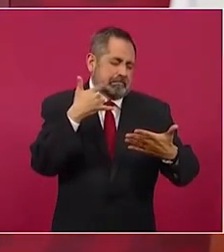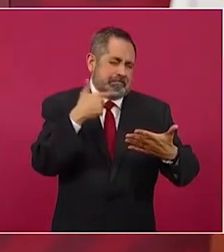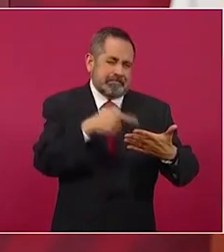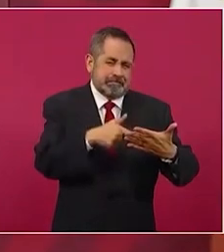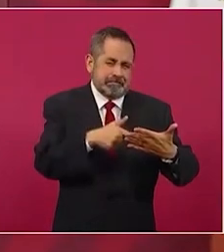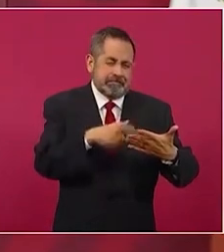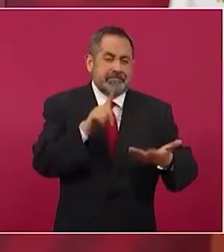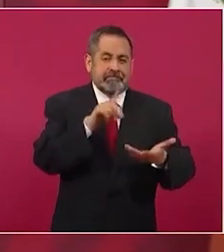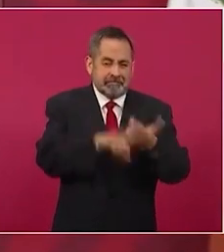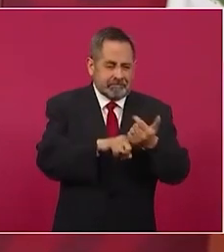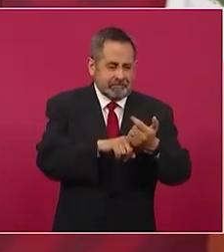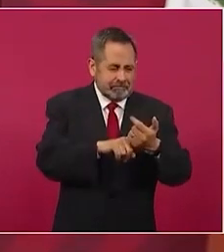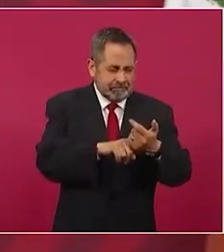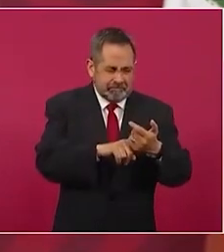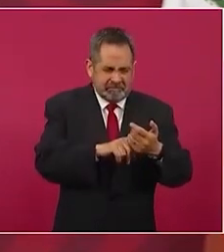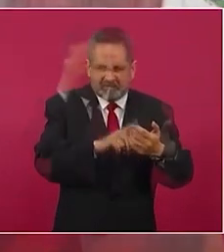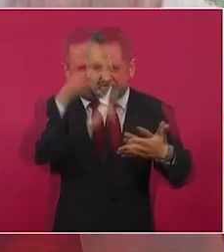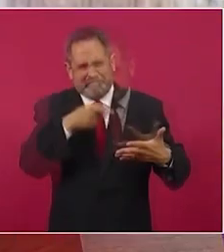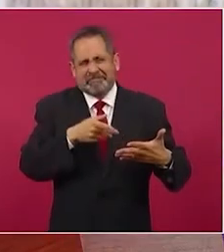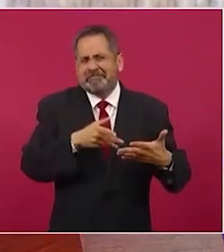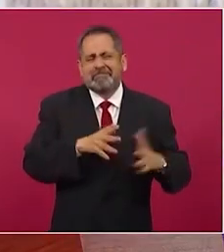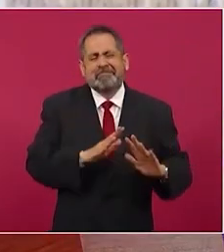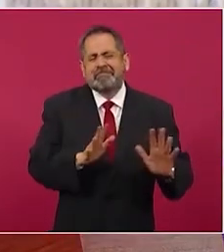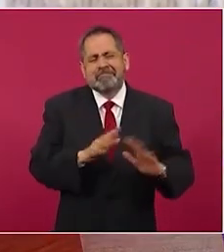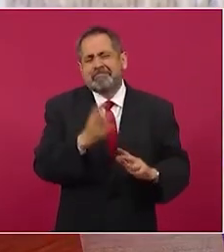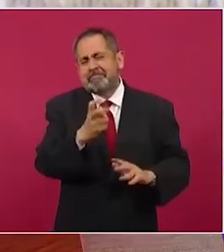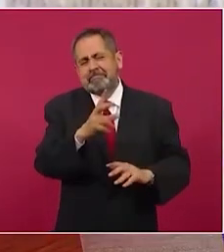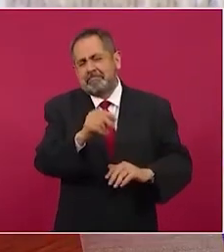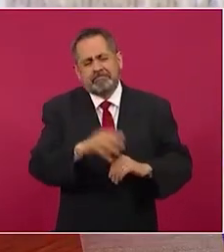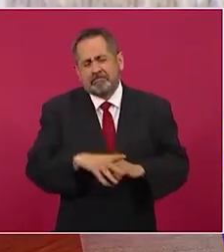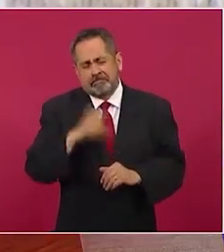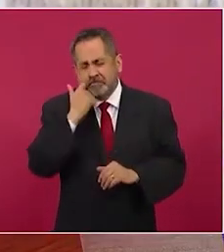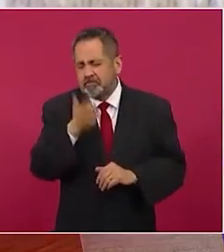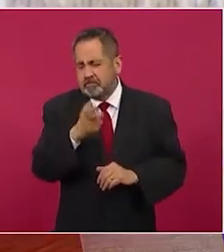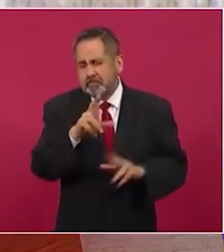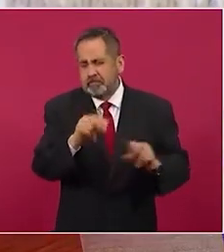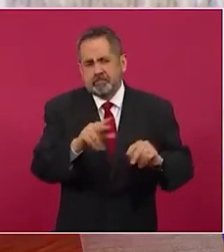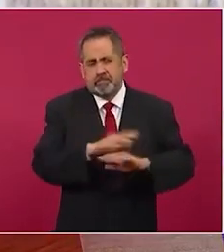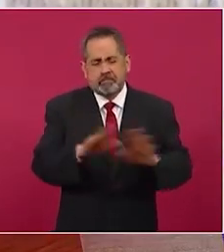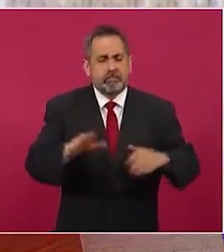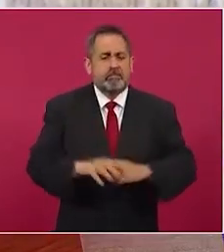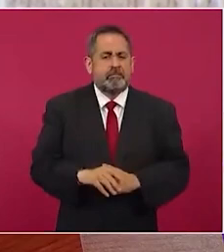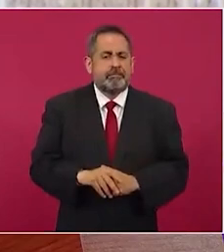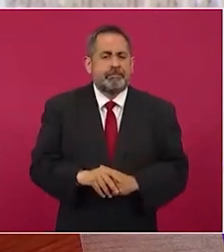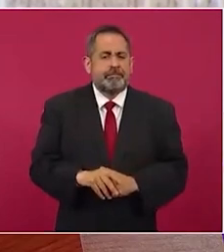con contenidos violentos. Ya no quieren.